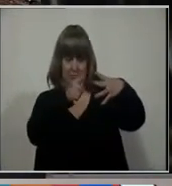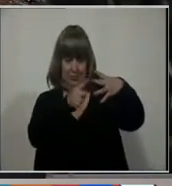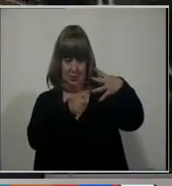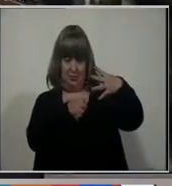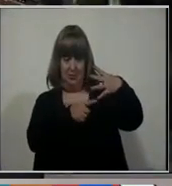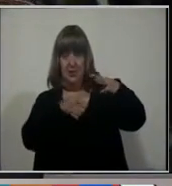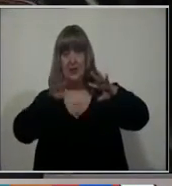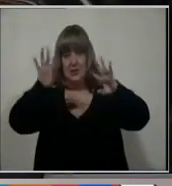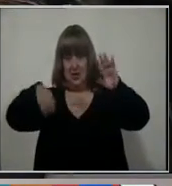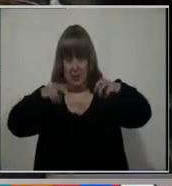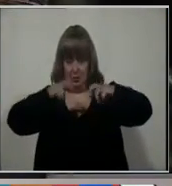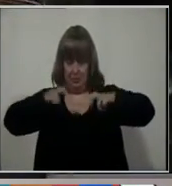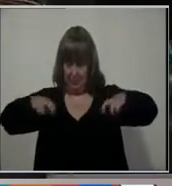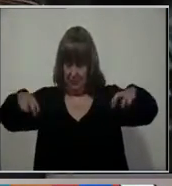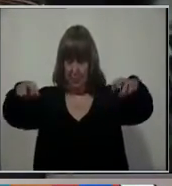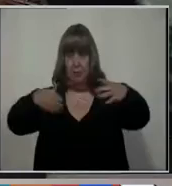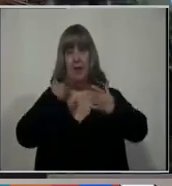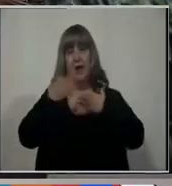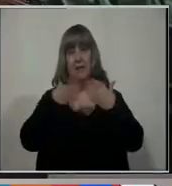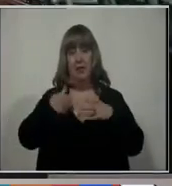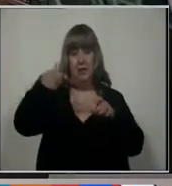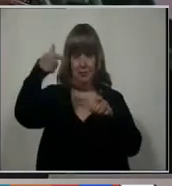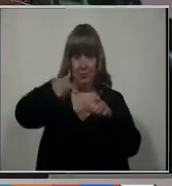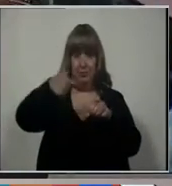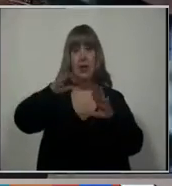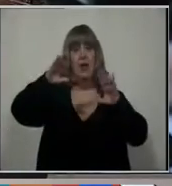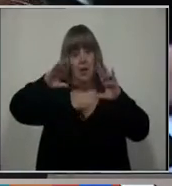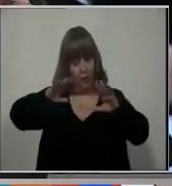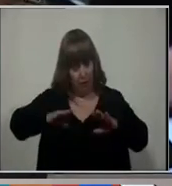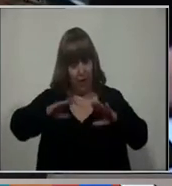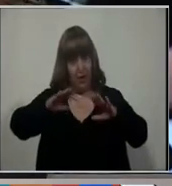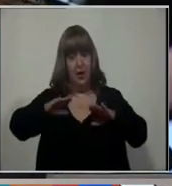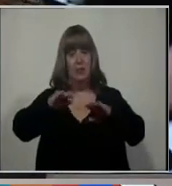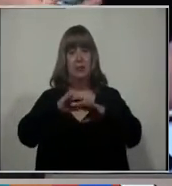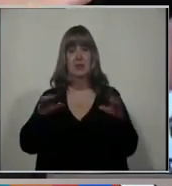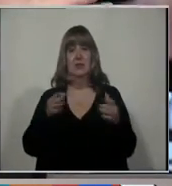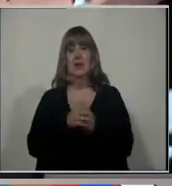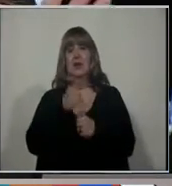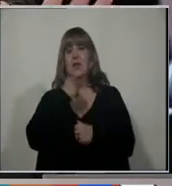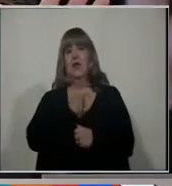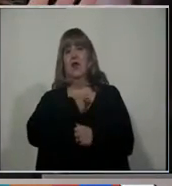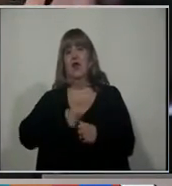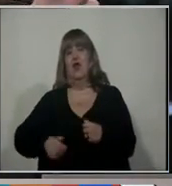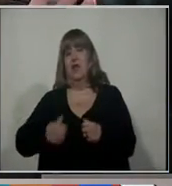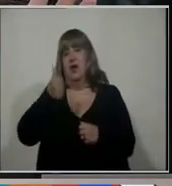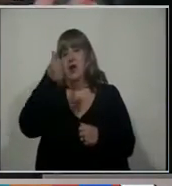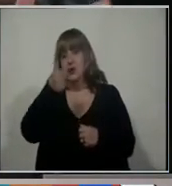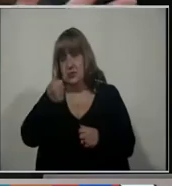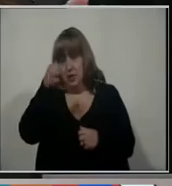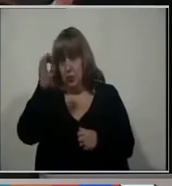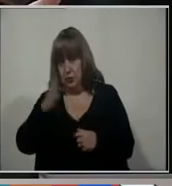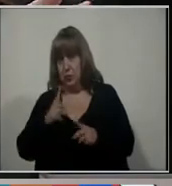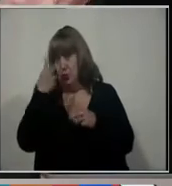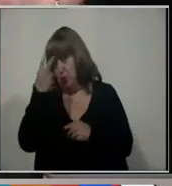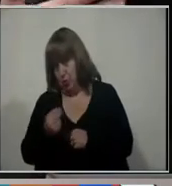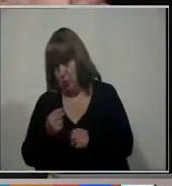Por ahora. Recordemos igual uno de los títulos de la semana pasada, que el gobierno no iba a aceptar el 6% de aumento en las naftas. Nunca dijo que menos no. Si